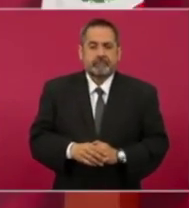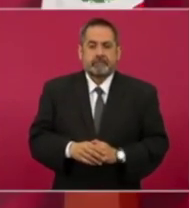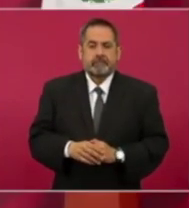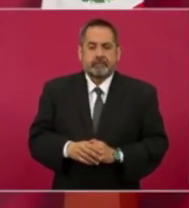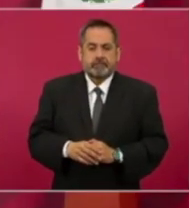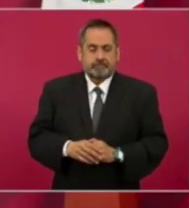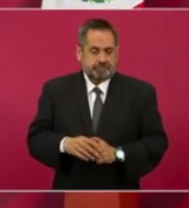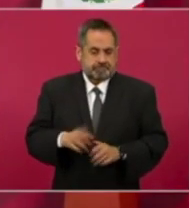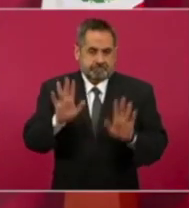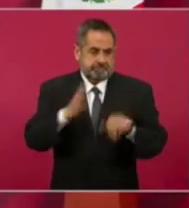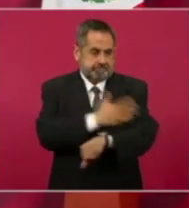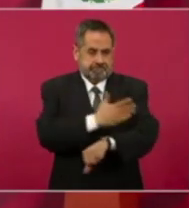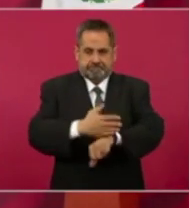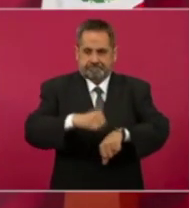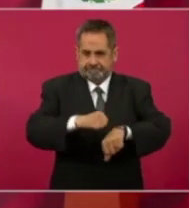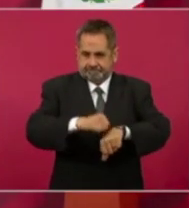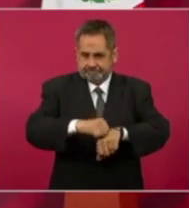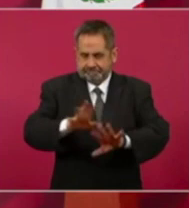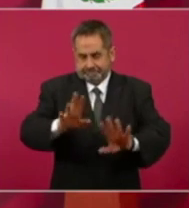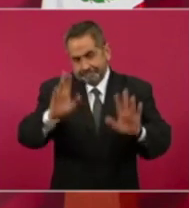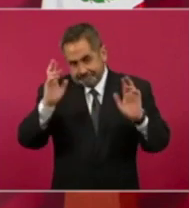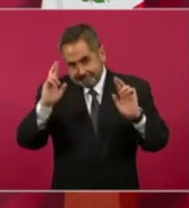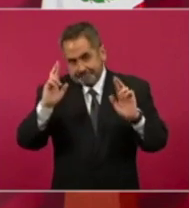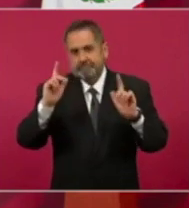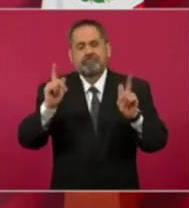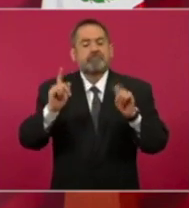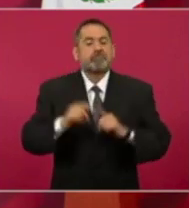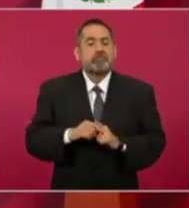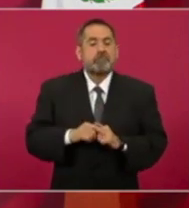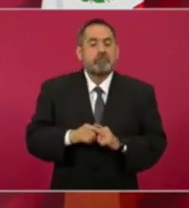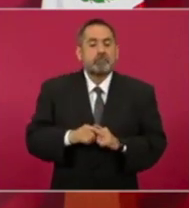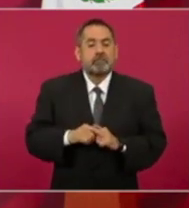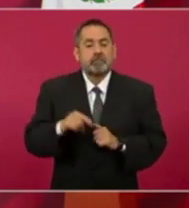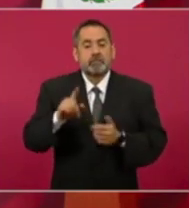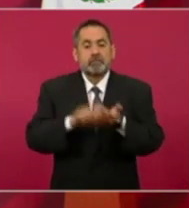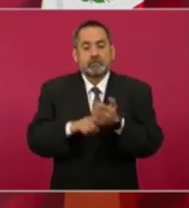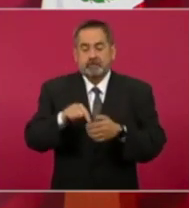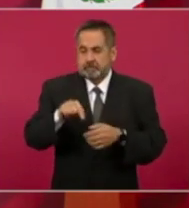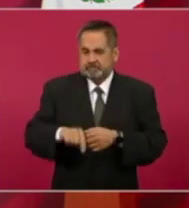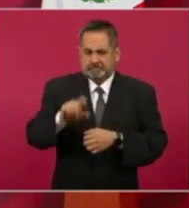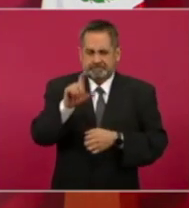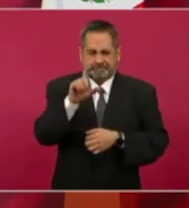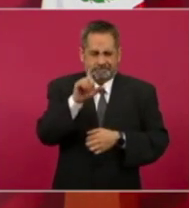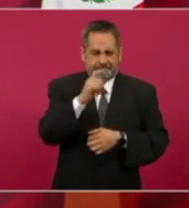toco madera hoy, pero cerramos con 20.50.